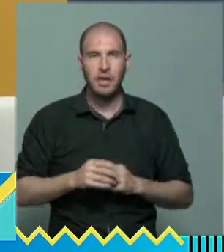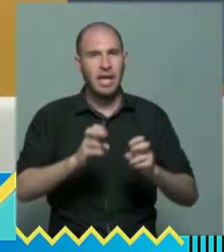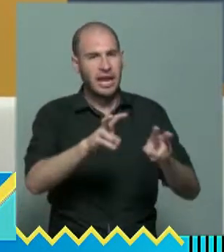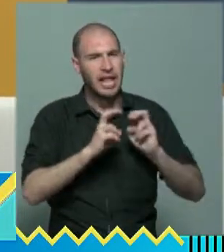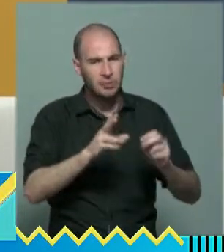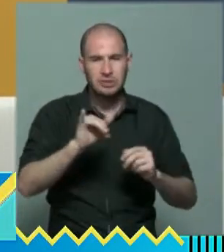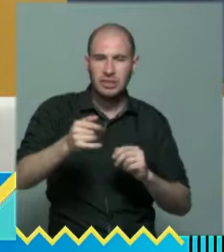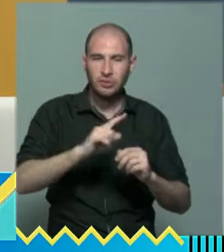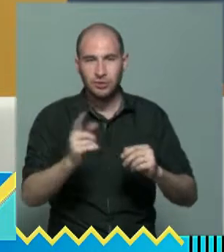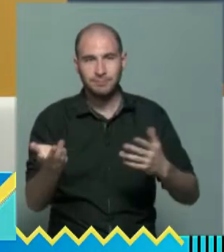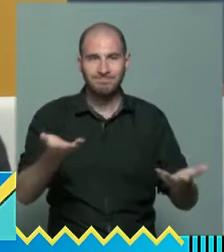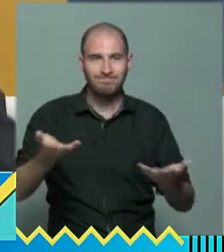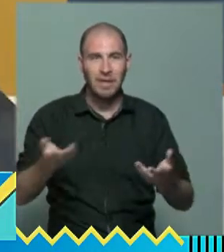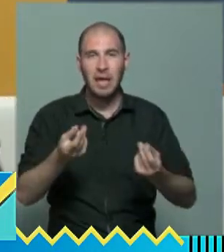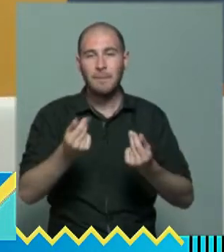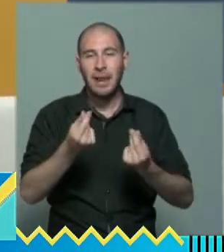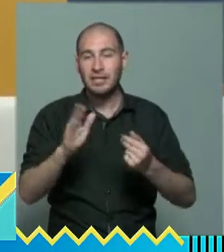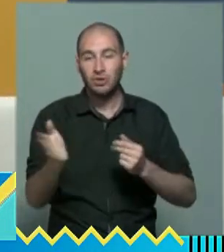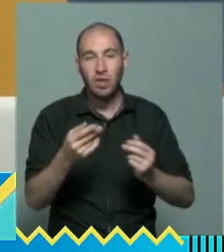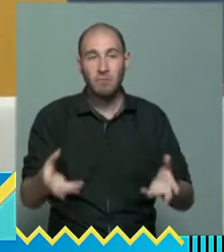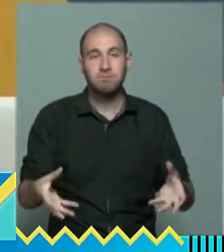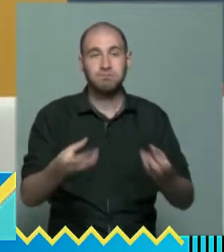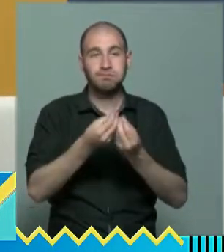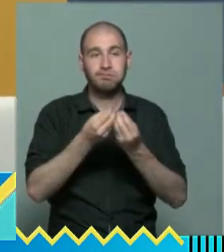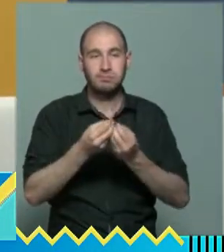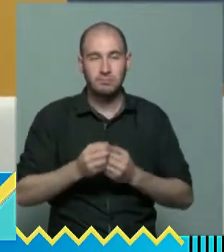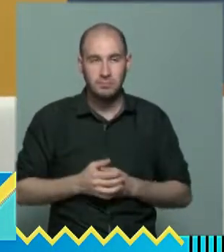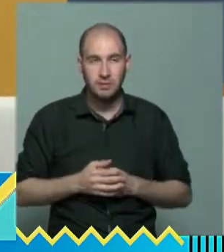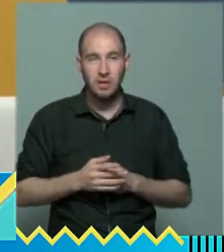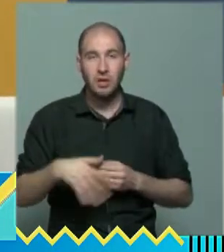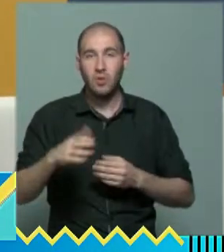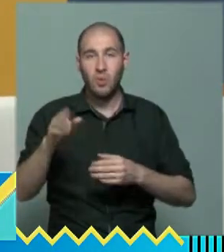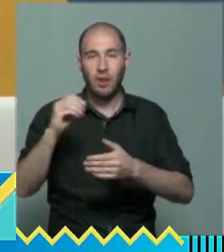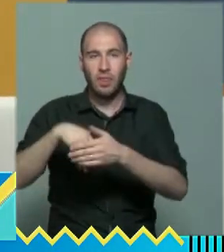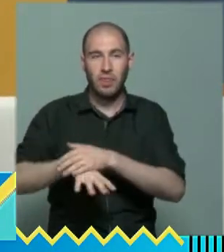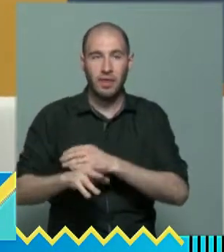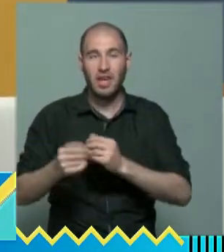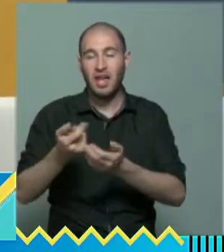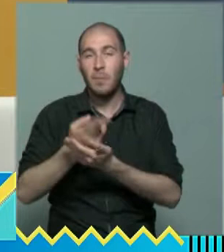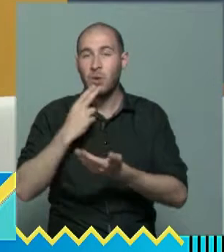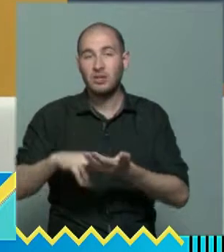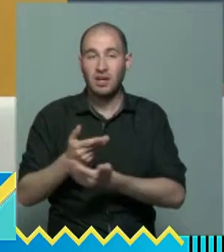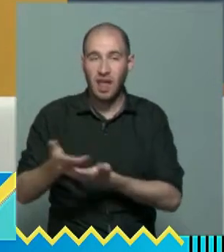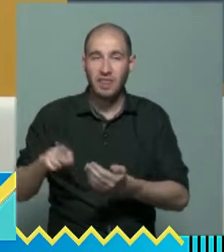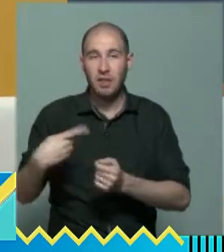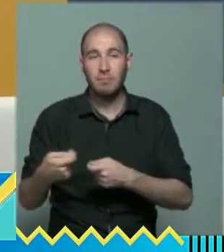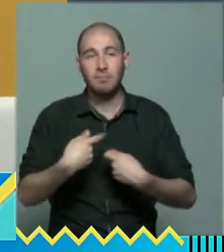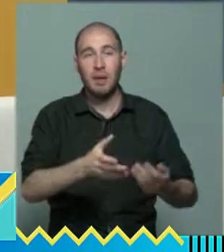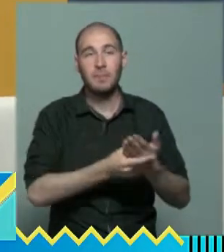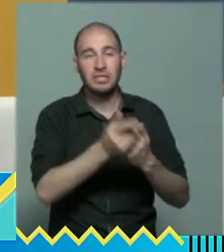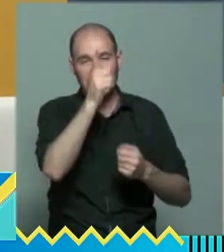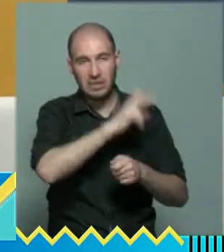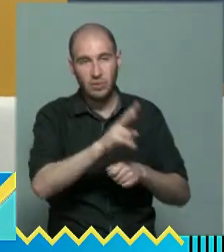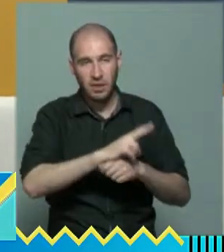recaudatorio o no es recaudatorio? Mire, toda la plata que se va a juntar va a una caja negra, a renta general, y de ahí la derivan al Ministerio de